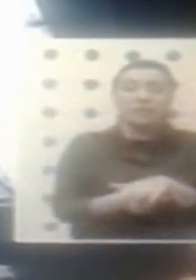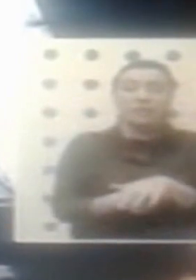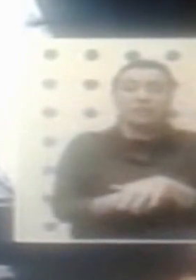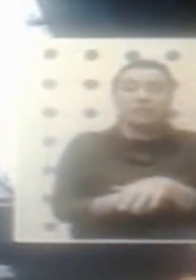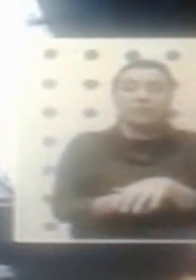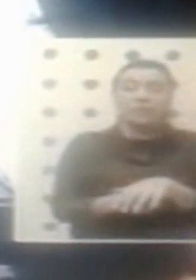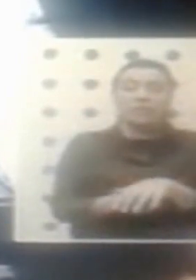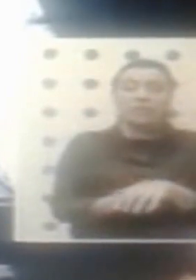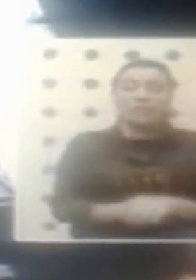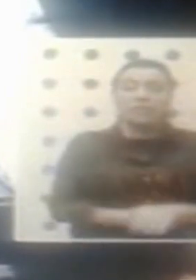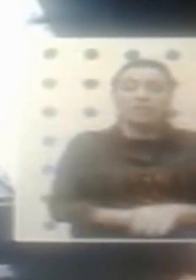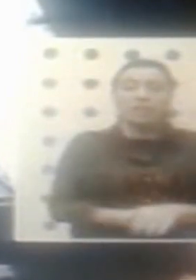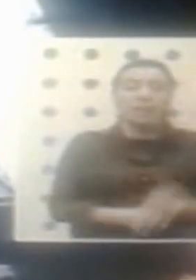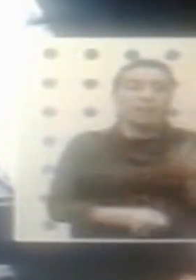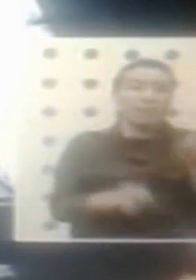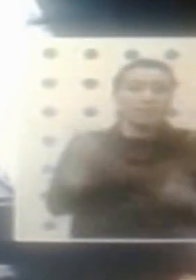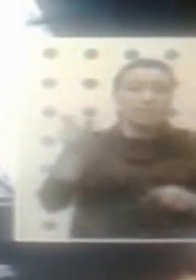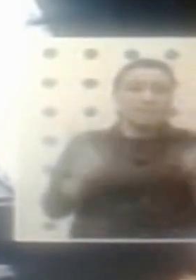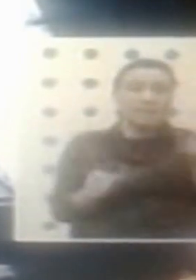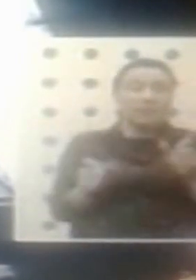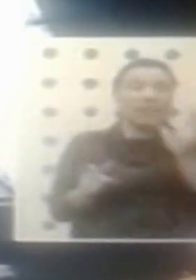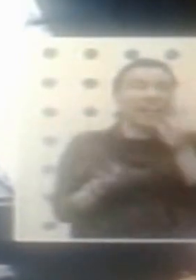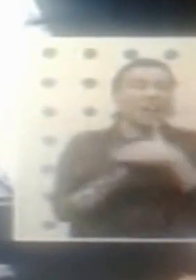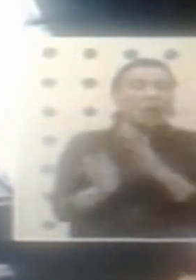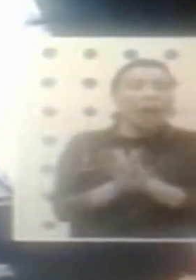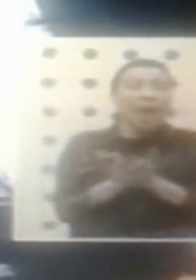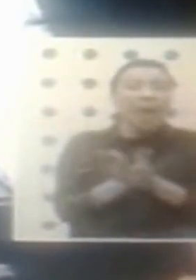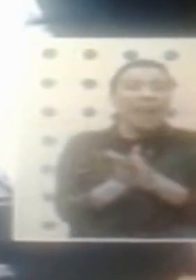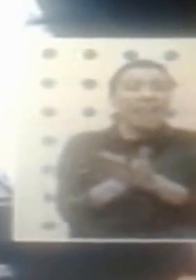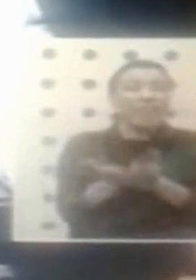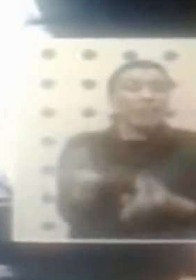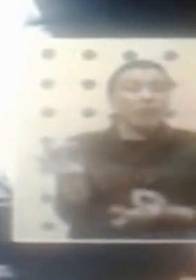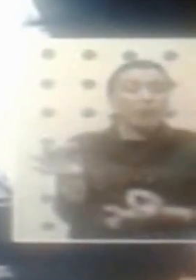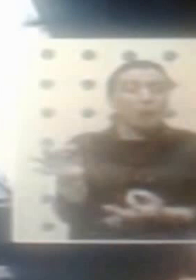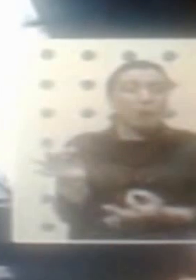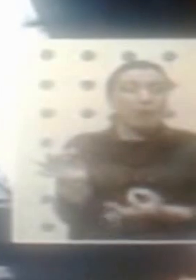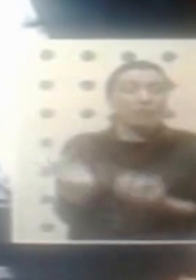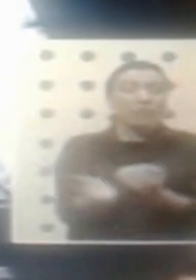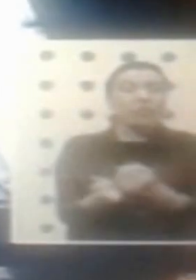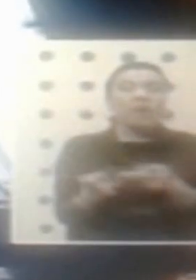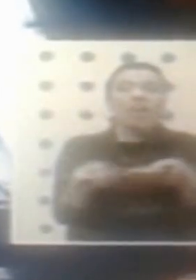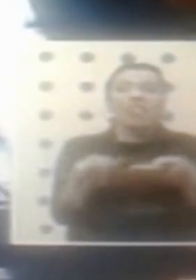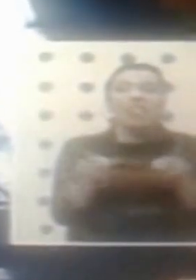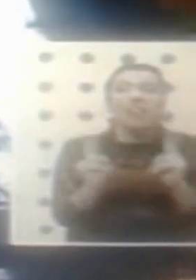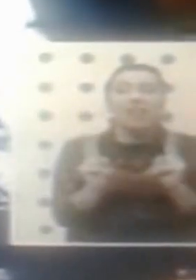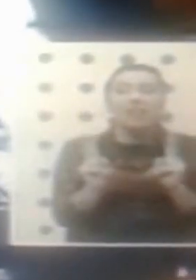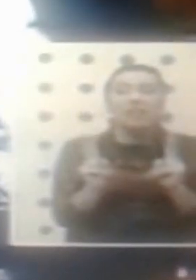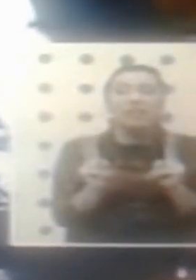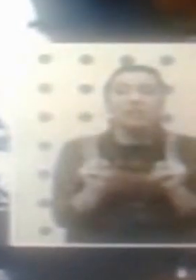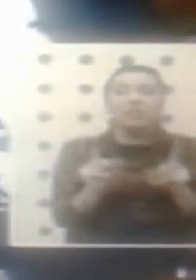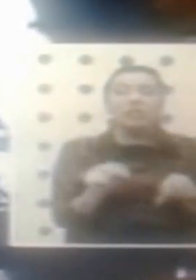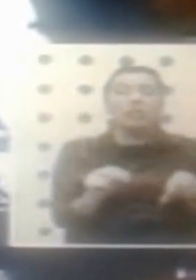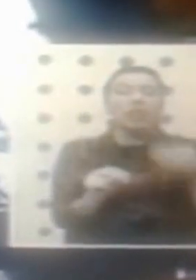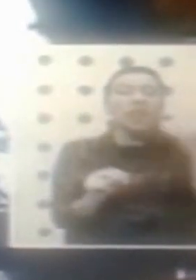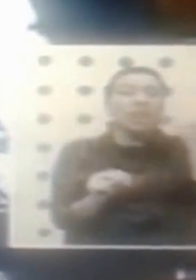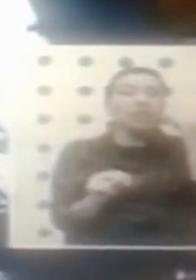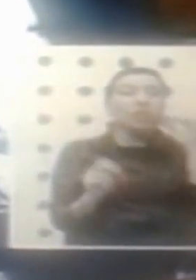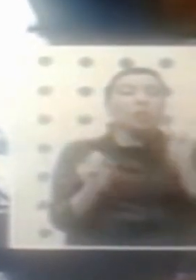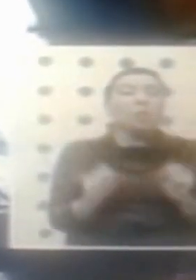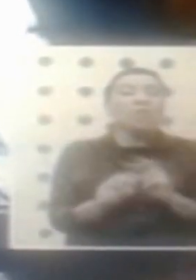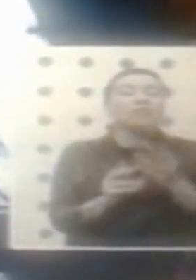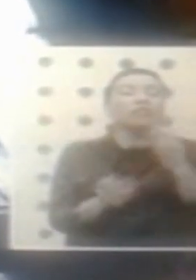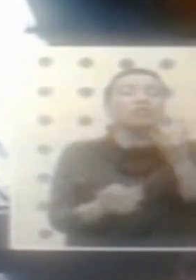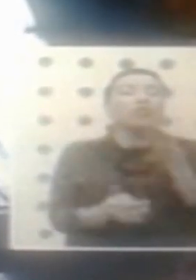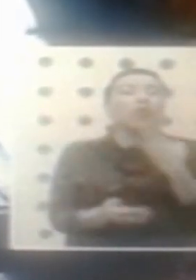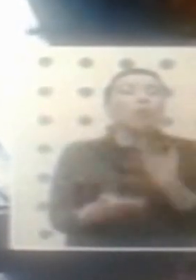caso de personas indocumentadas, este derecho lo puede ejercer el mismo niño solamente una